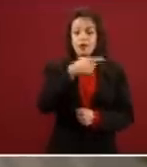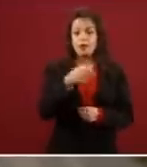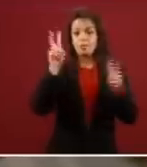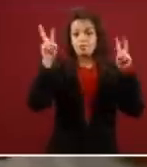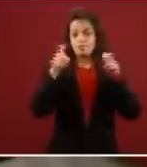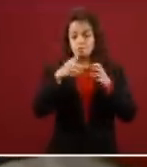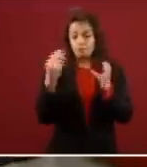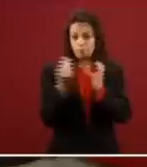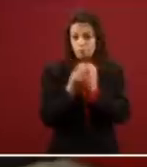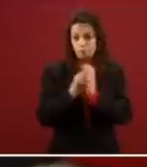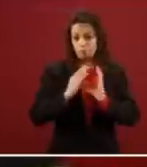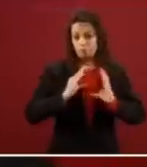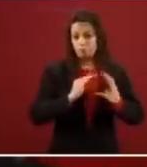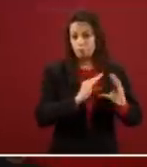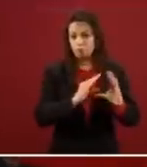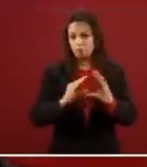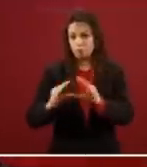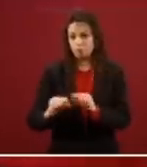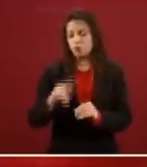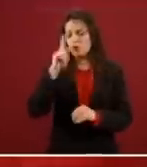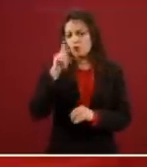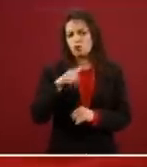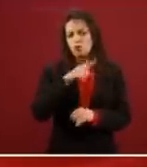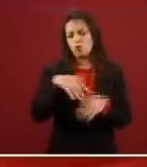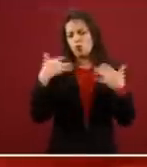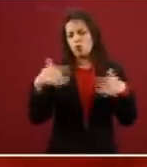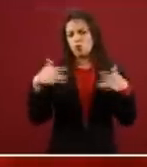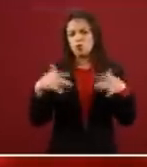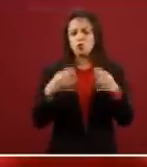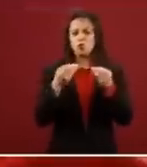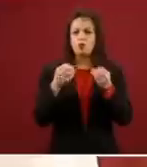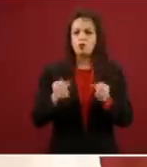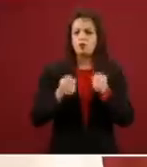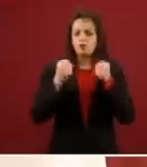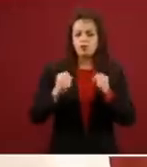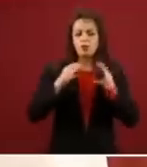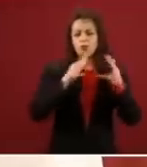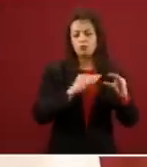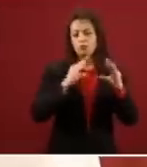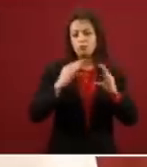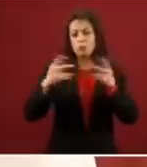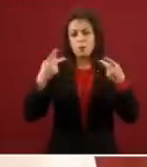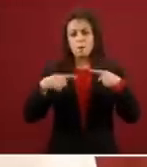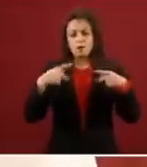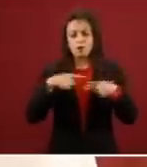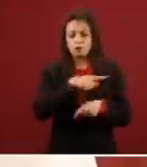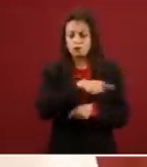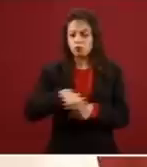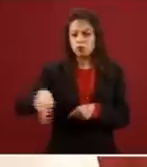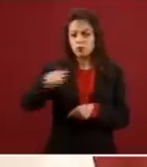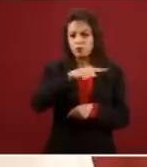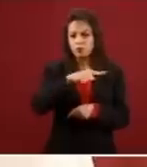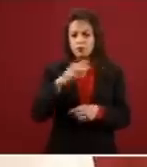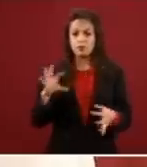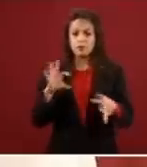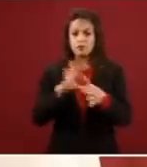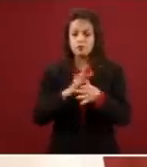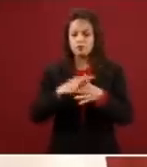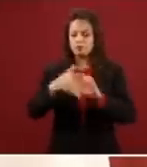muy intenso de capacitación de personal. Estamos trabajando muy de la mano con el Poder